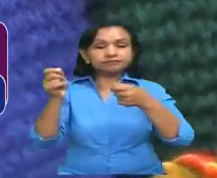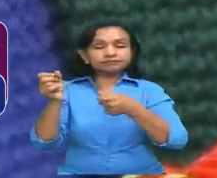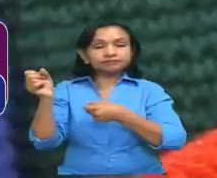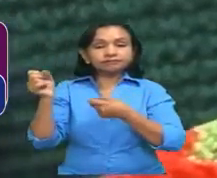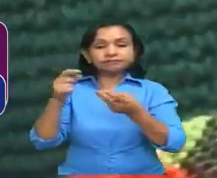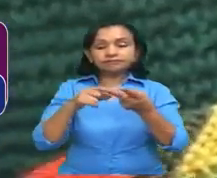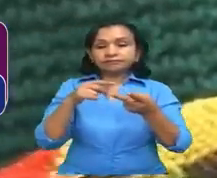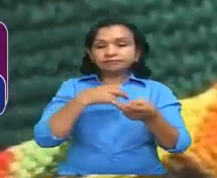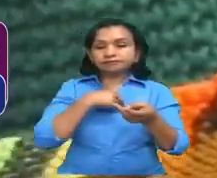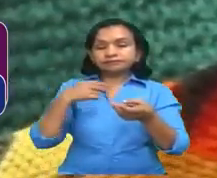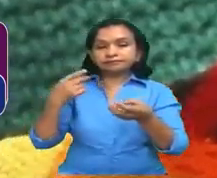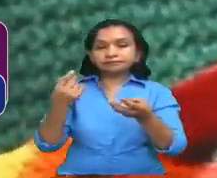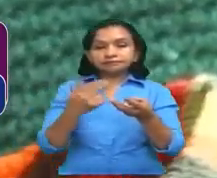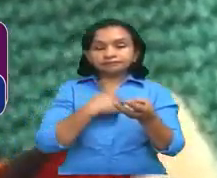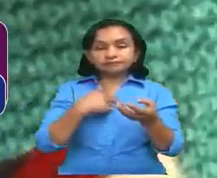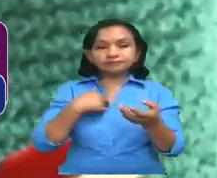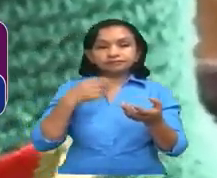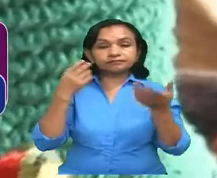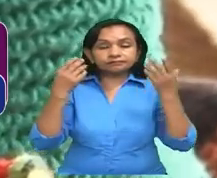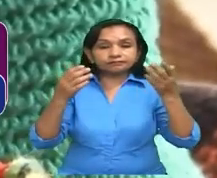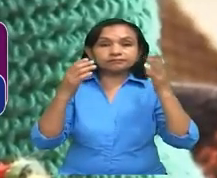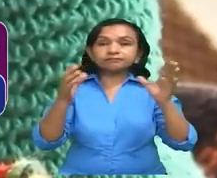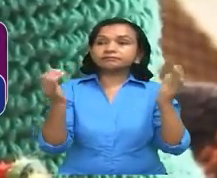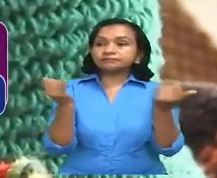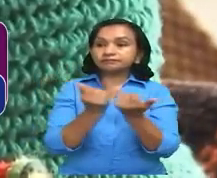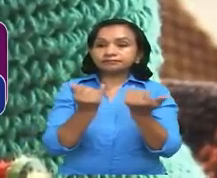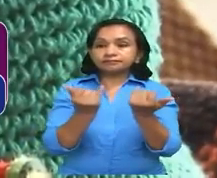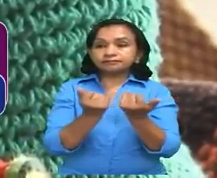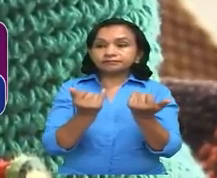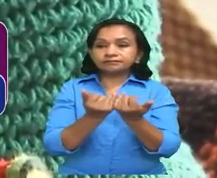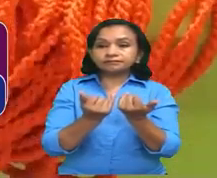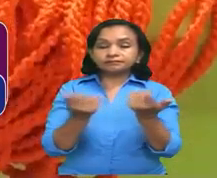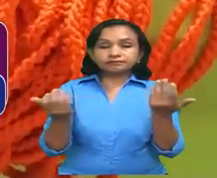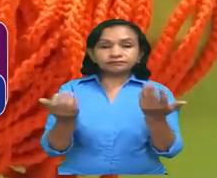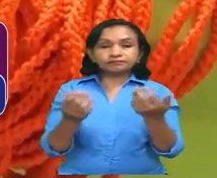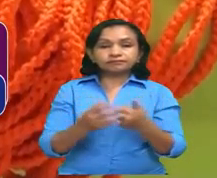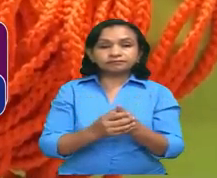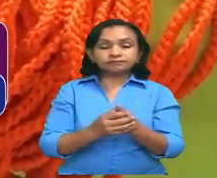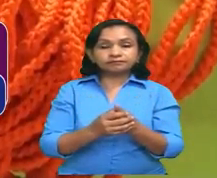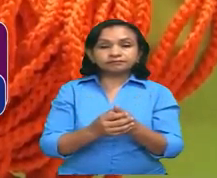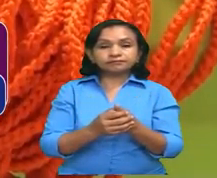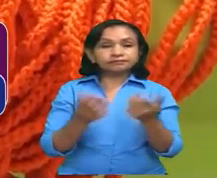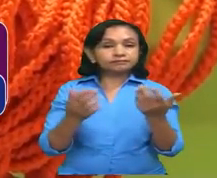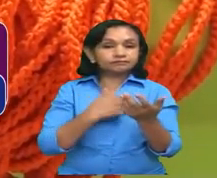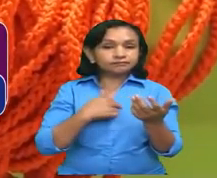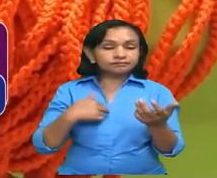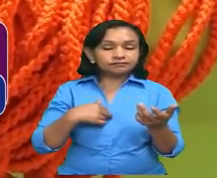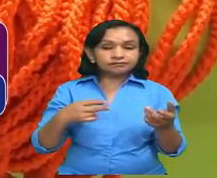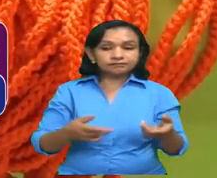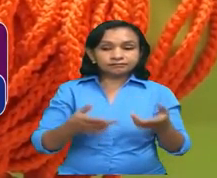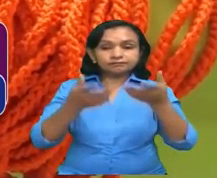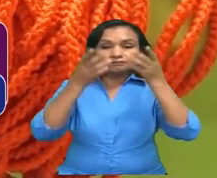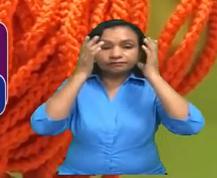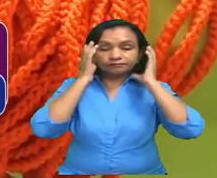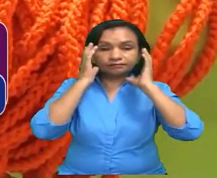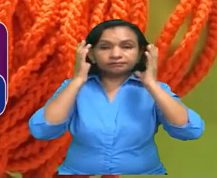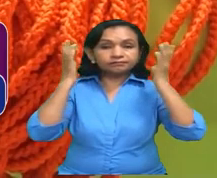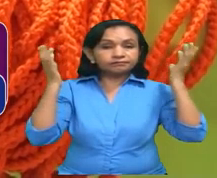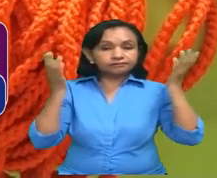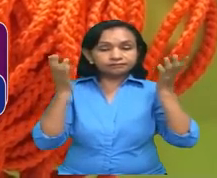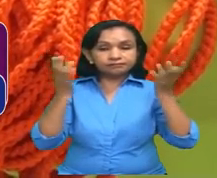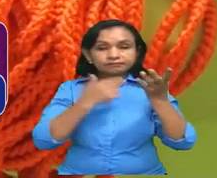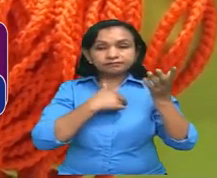del país, que es lo que nos caracteriza en términos de artesanía, y tener esa pequeña muestra ahí en la feria. Del lado de León pues